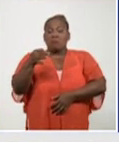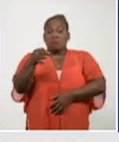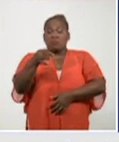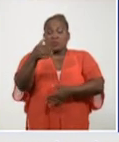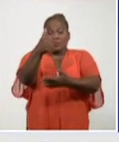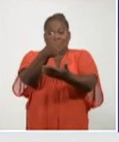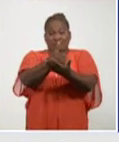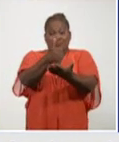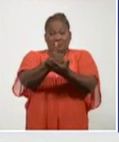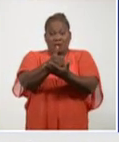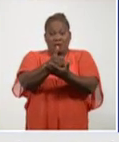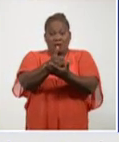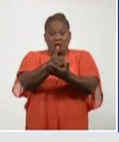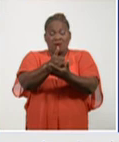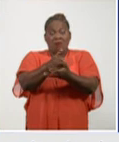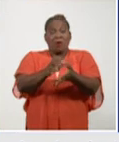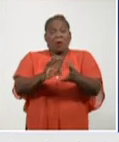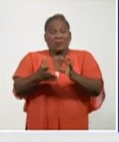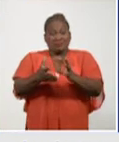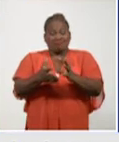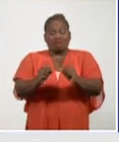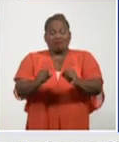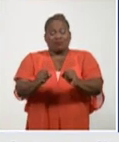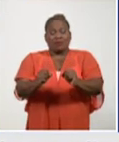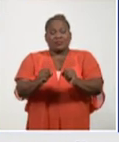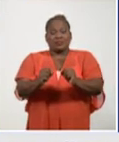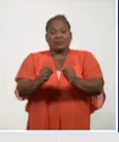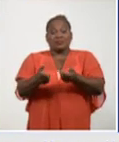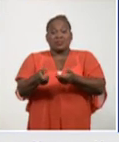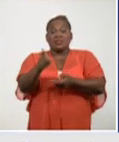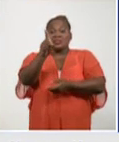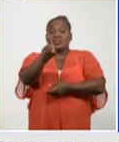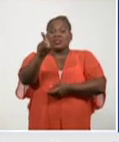mayor complejidad, una tasa de